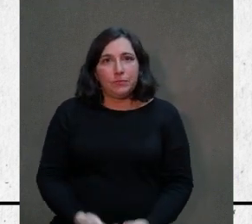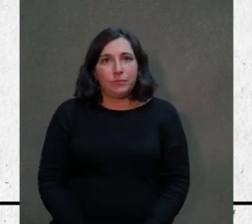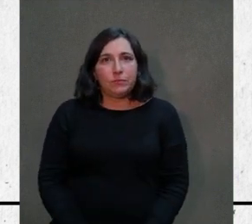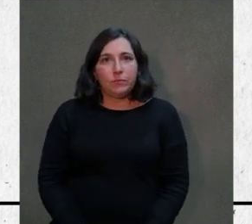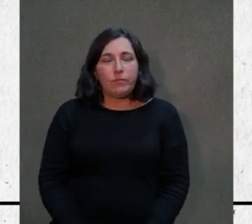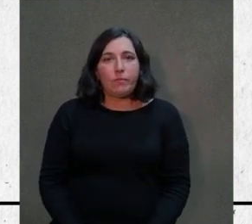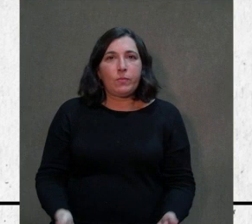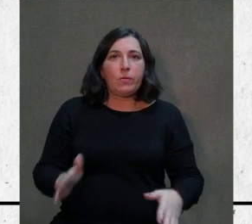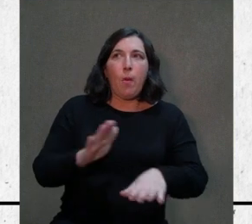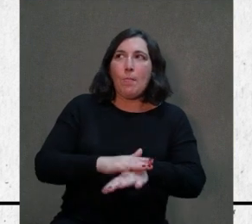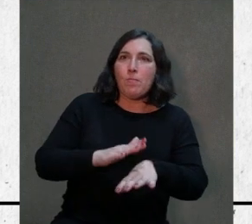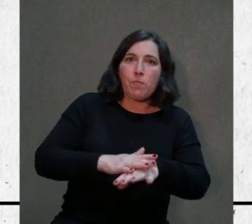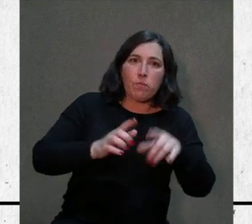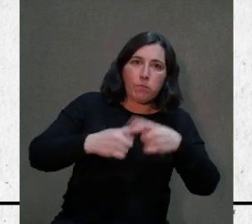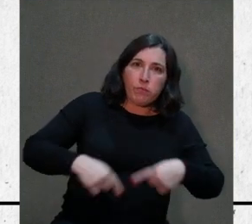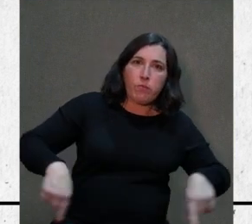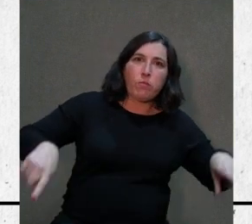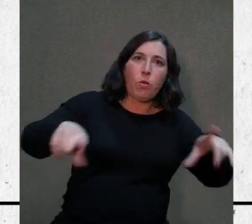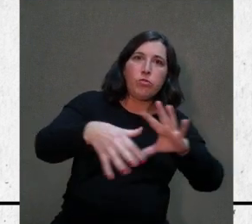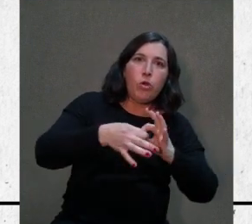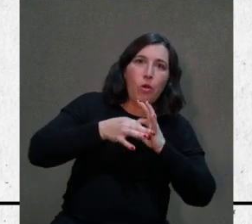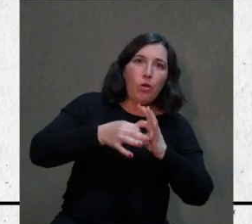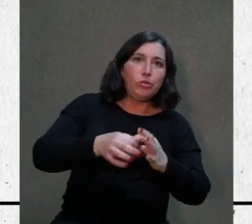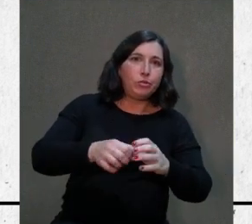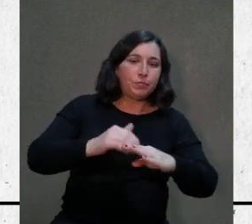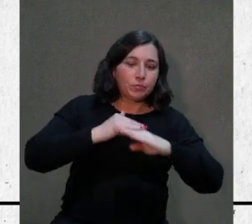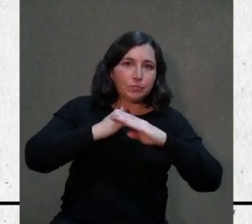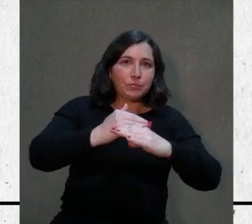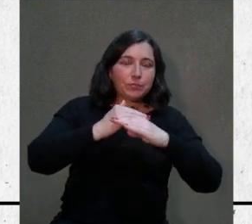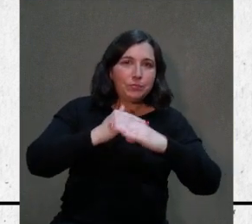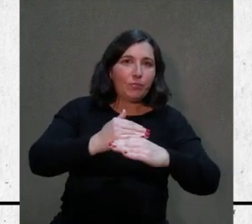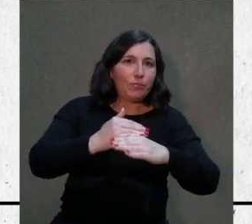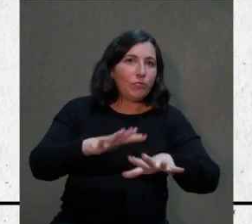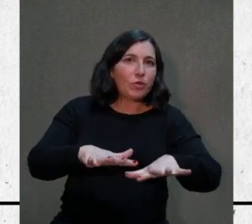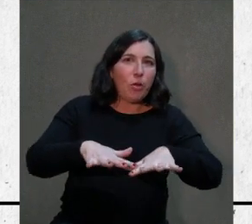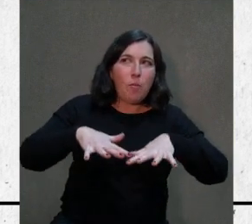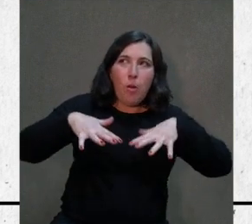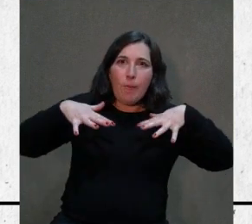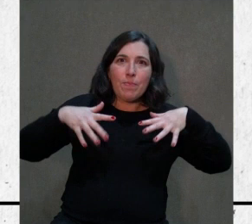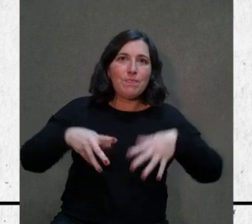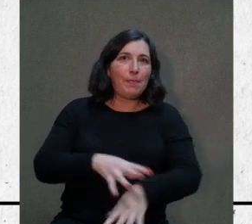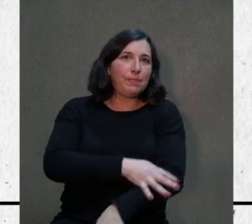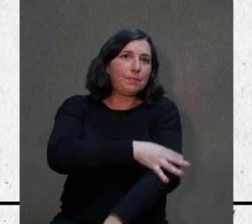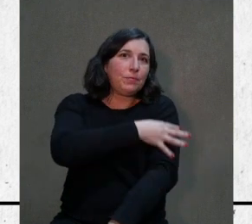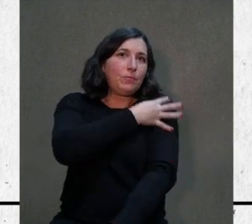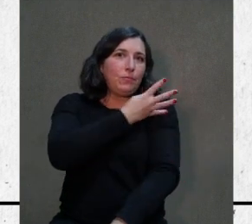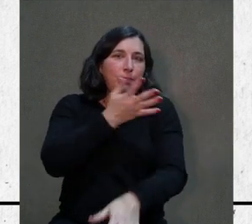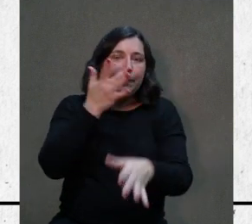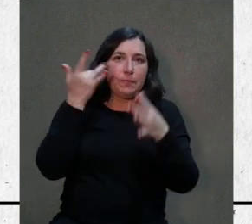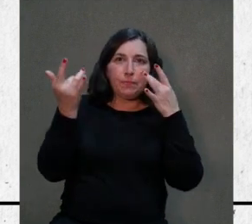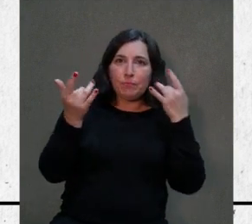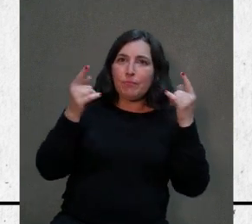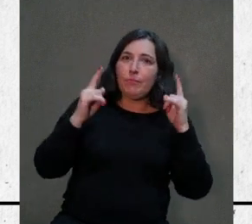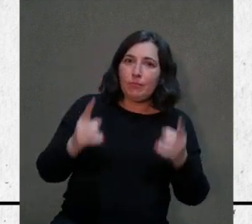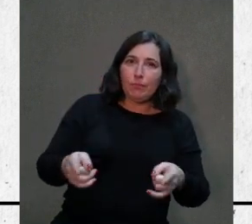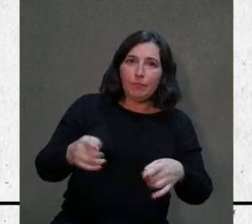bueno, esperar es. Y ese momento en el que todos los corazones laten juntos, ¿no? Y también